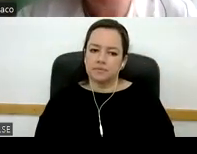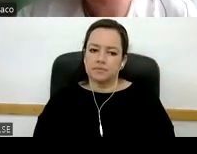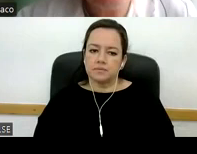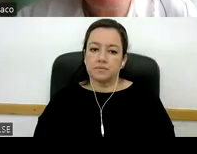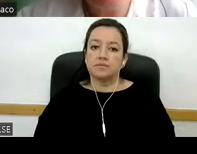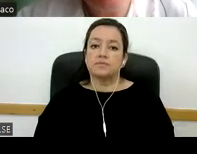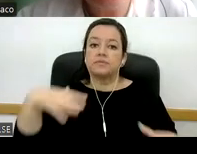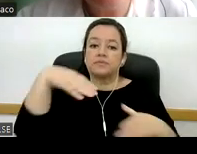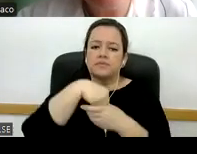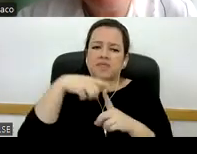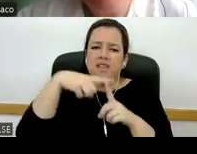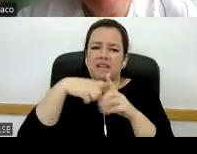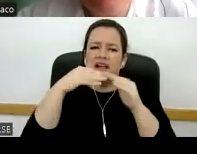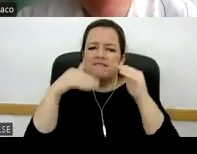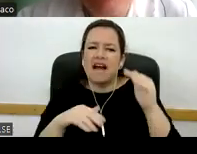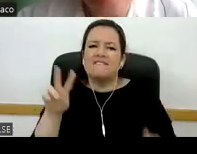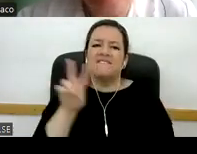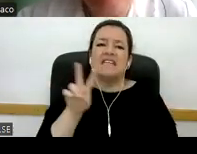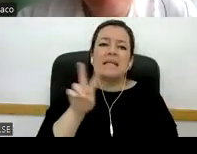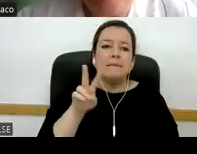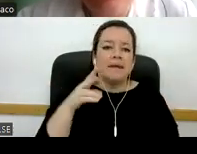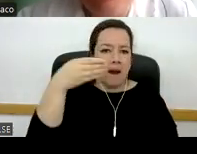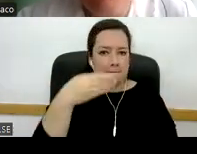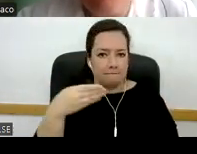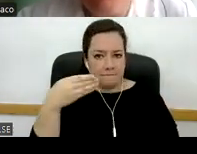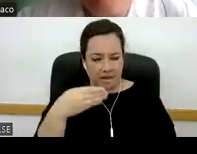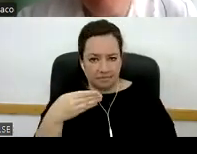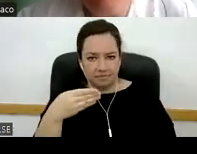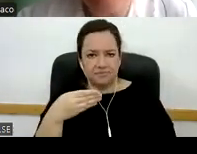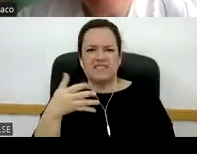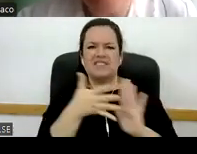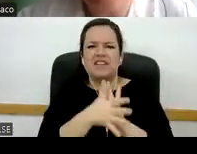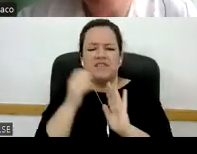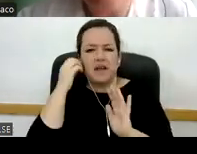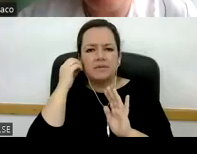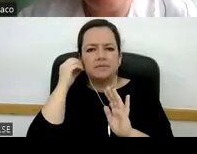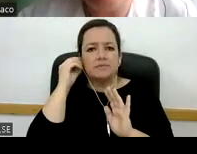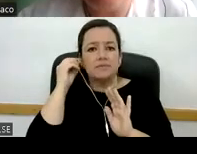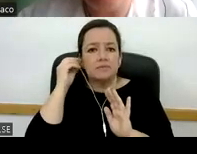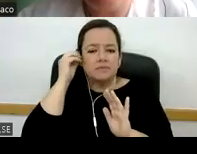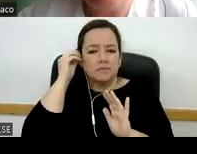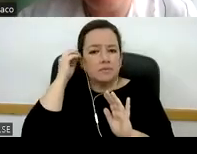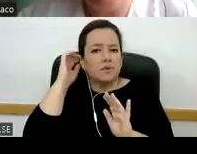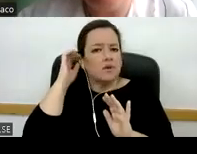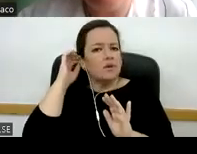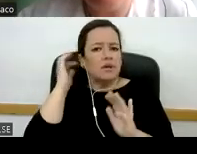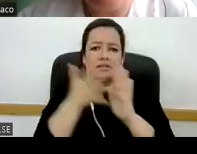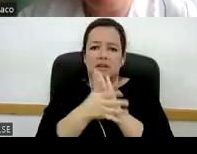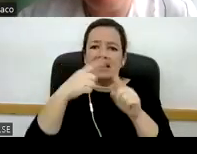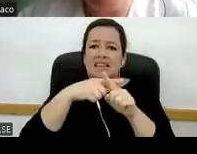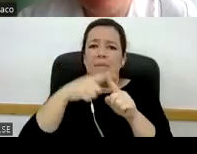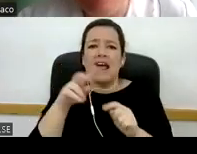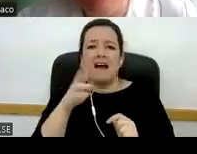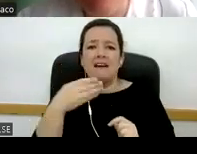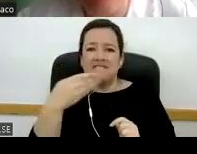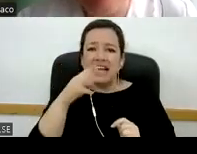La presencia de niveles bajos de vitamina B. Niveles bajos de vitamina B, asumiremos que en realidad estamos hablando de niveles bajos de